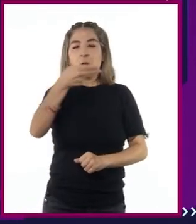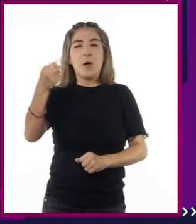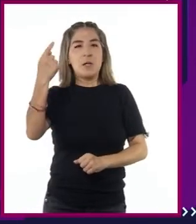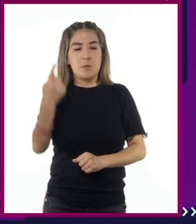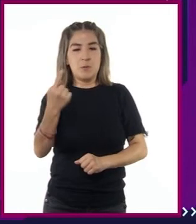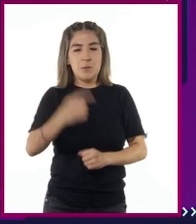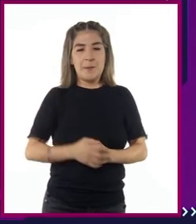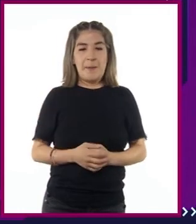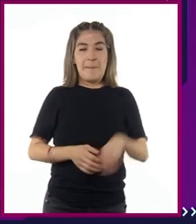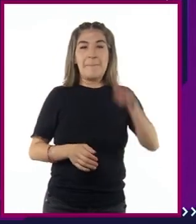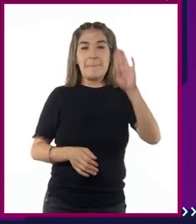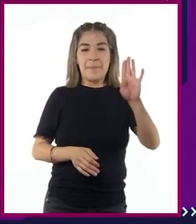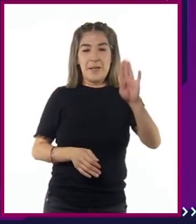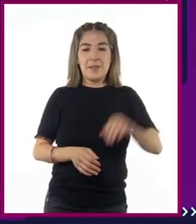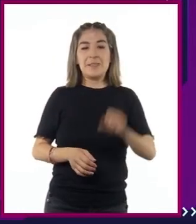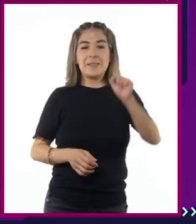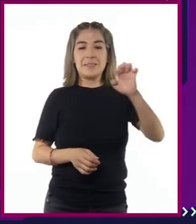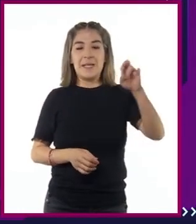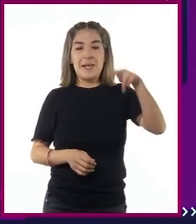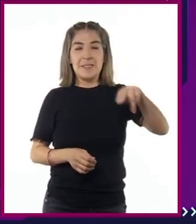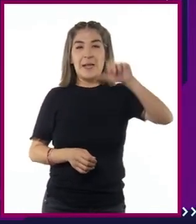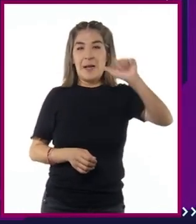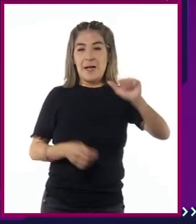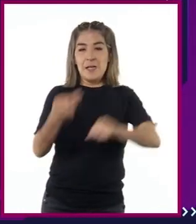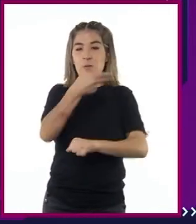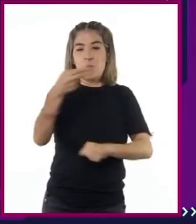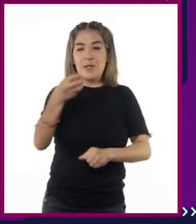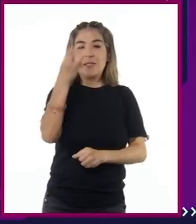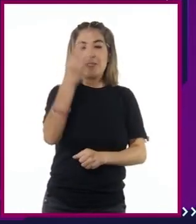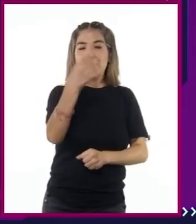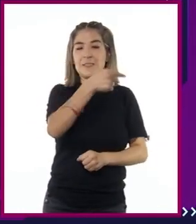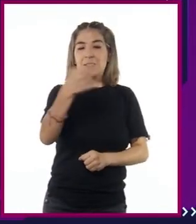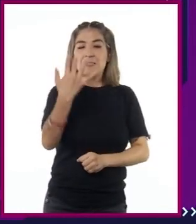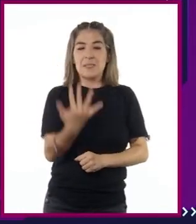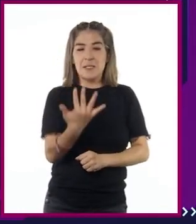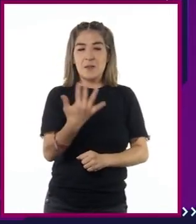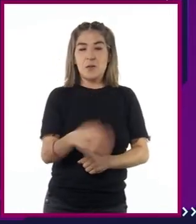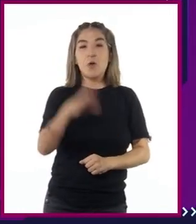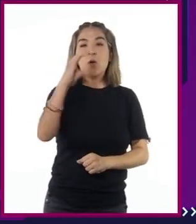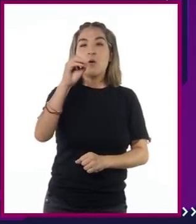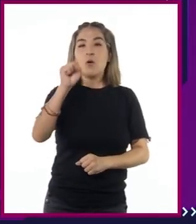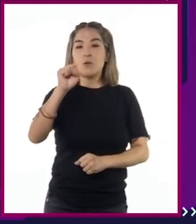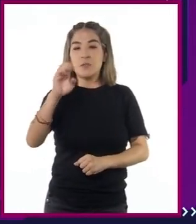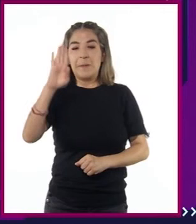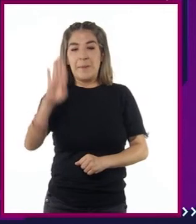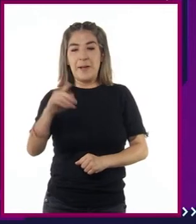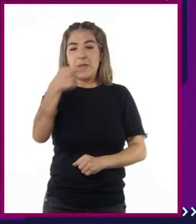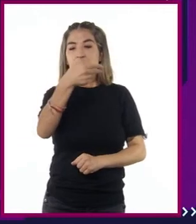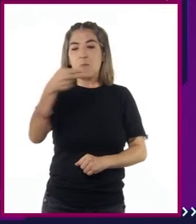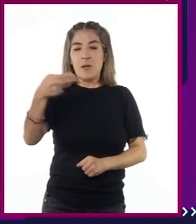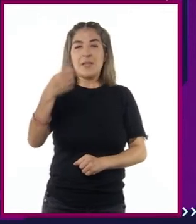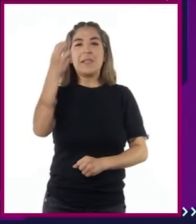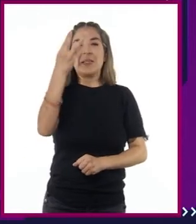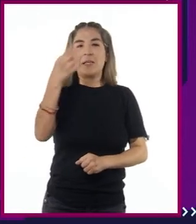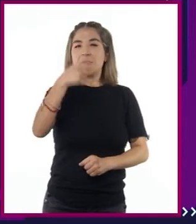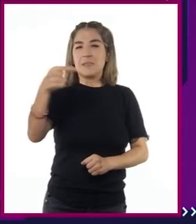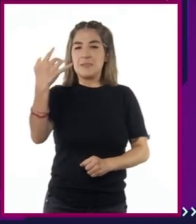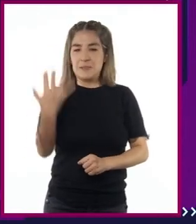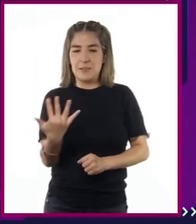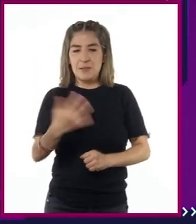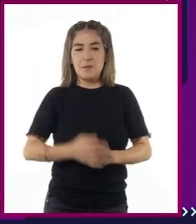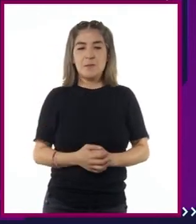B, seno de A es igual a 3/5, coseno de B es igual a